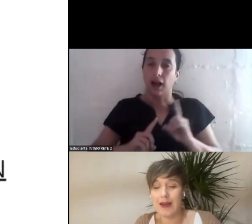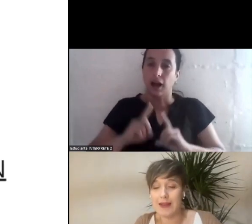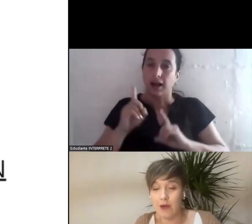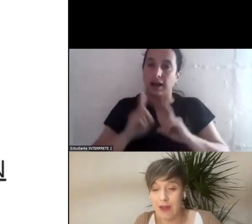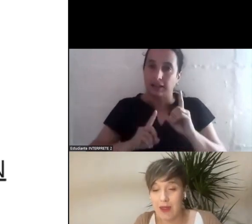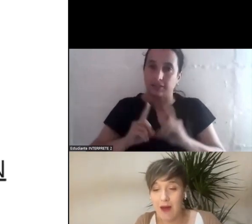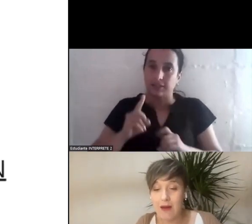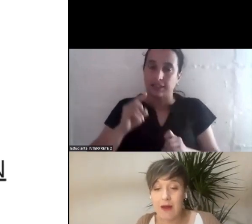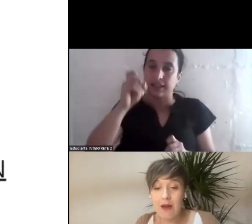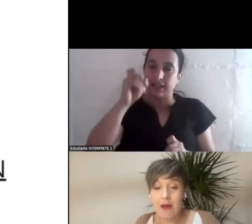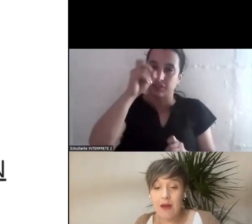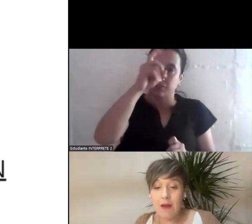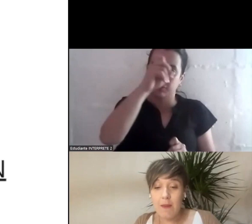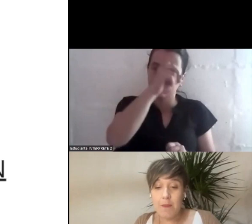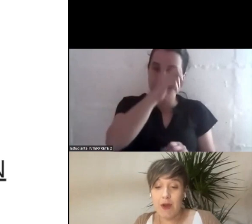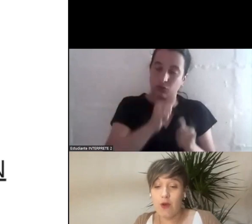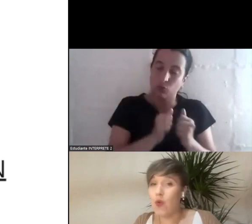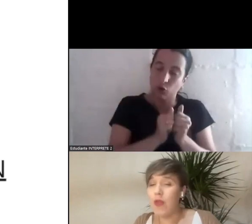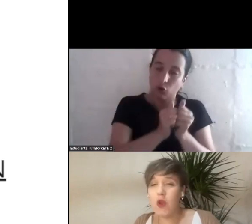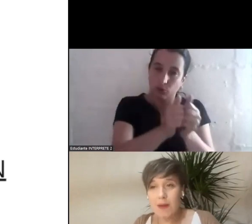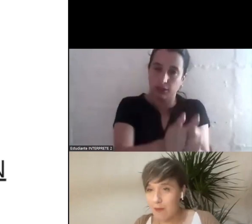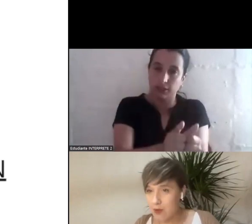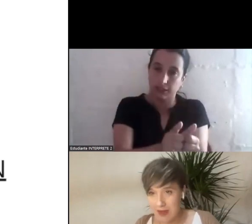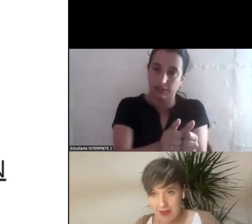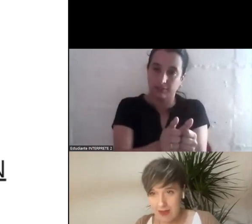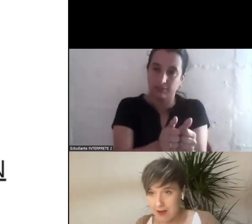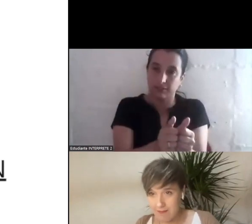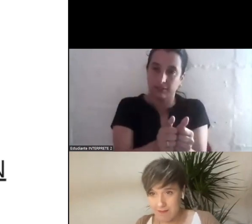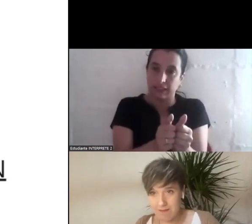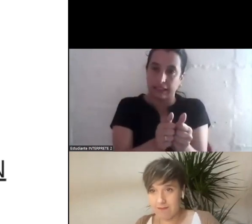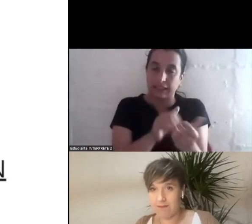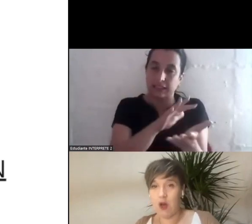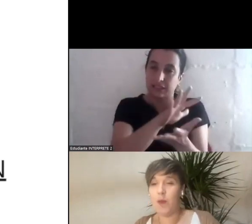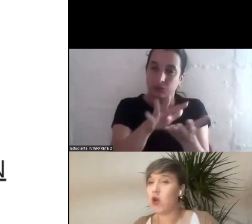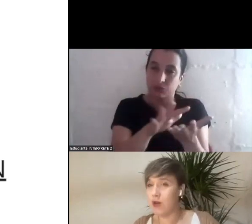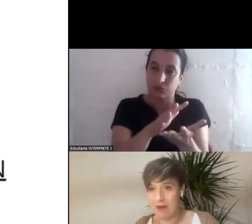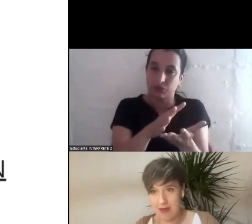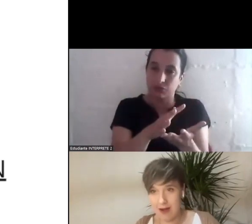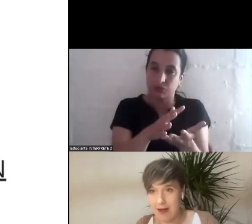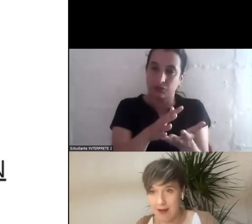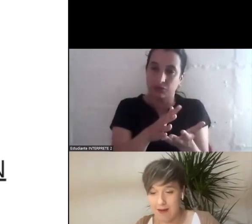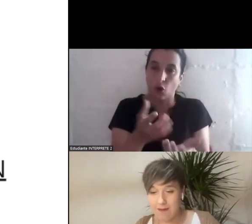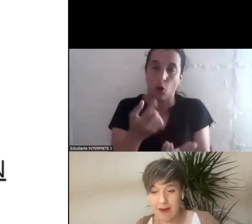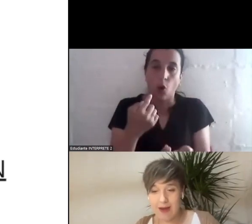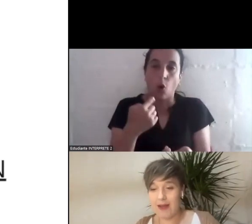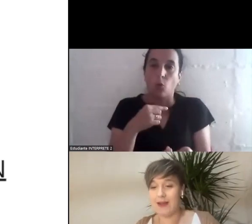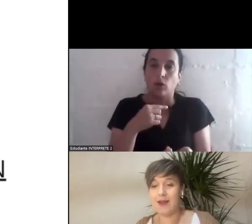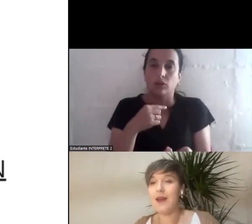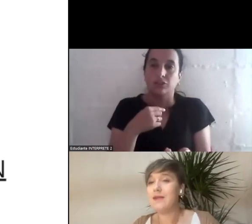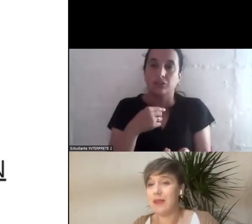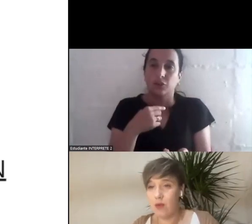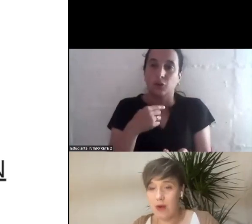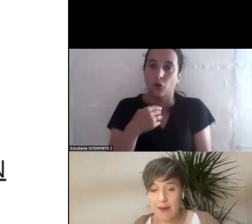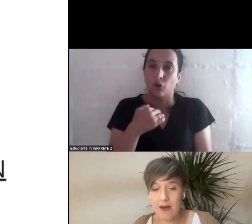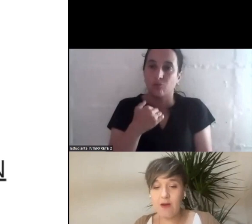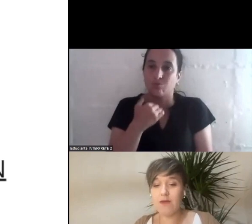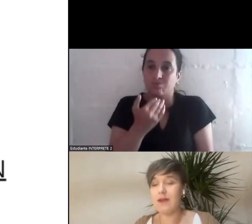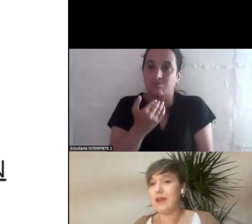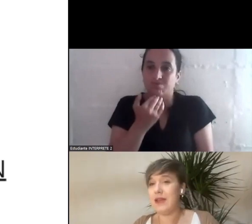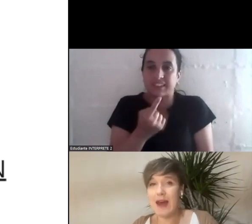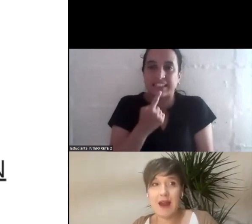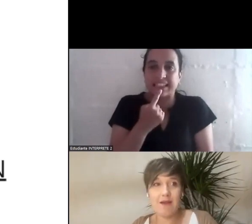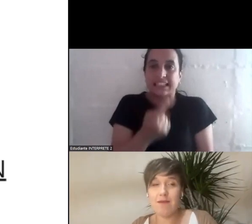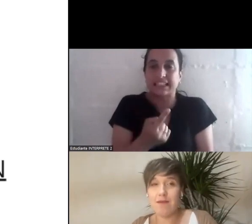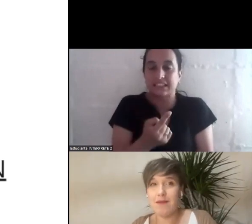duelo que genera esta noticia, pero cuando no sepamos qué decir, lo mejor es no decir nada, ¿vale? Es tender una